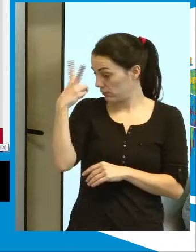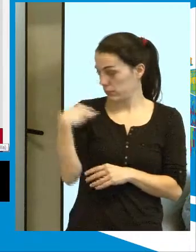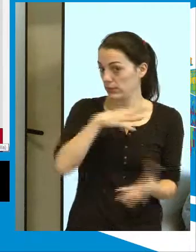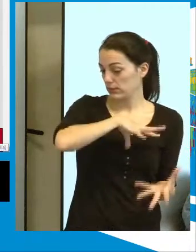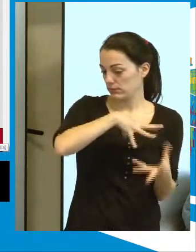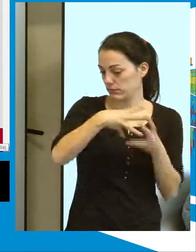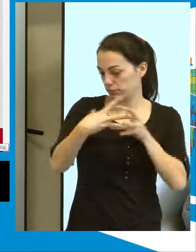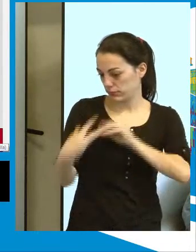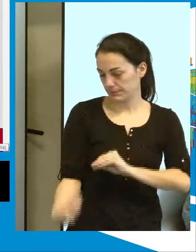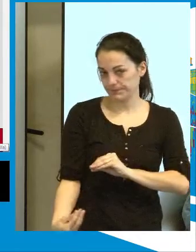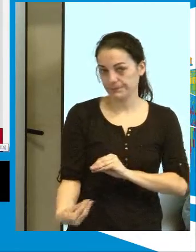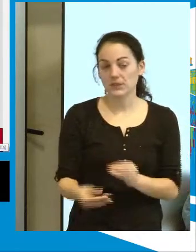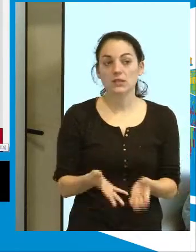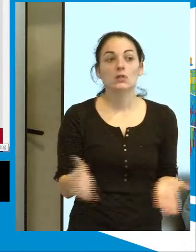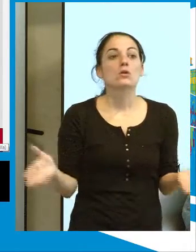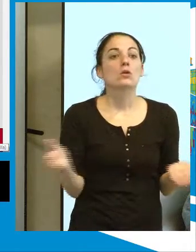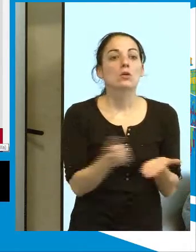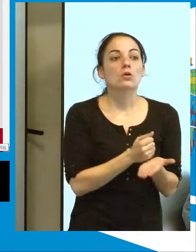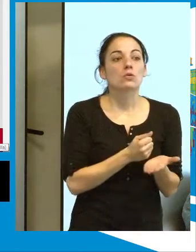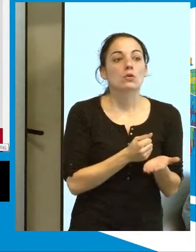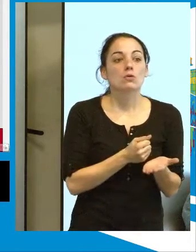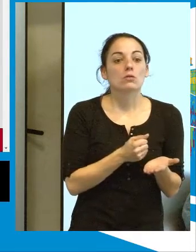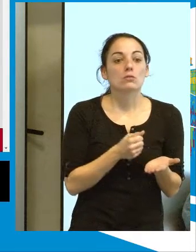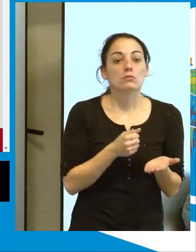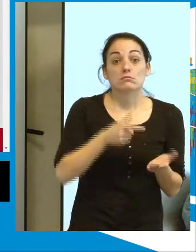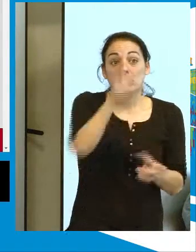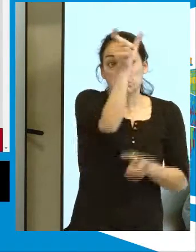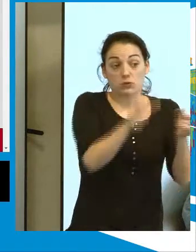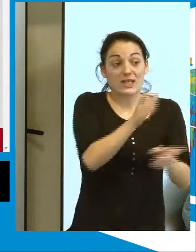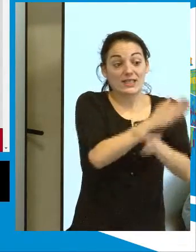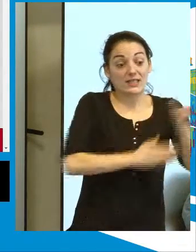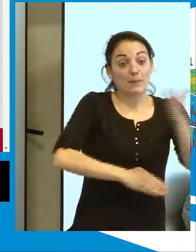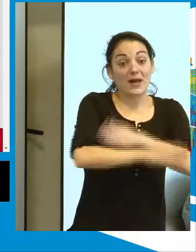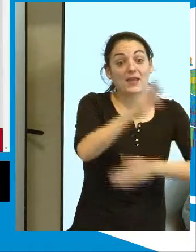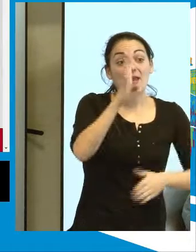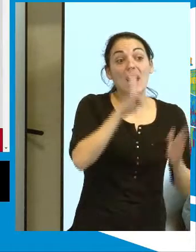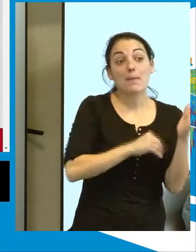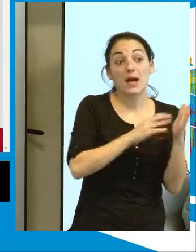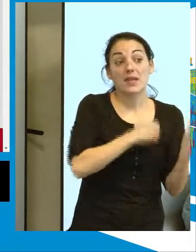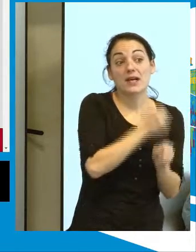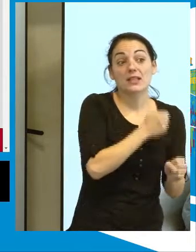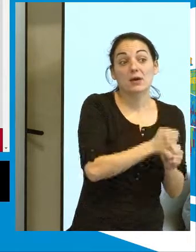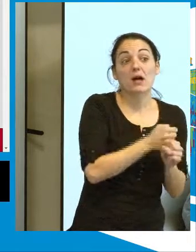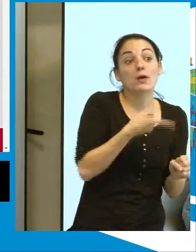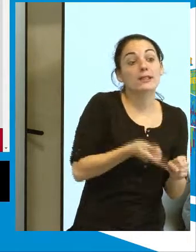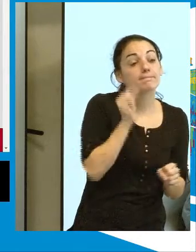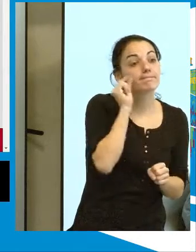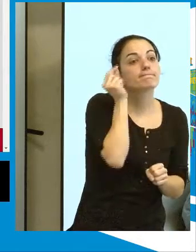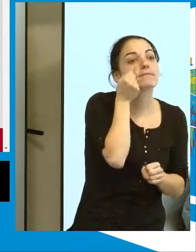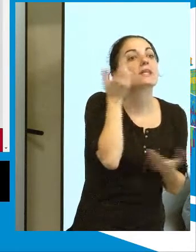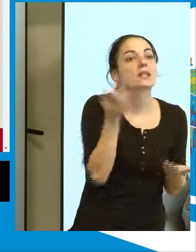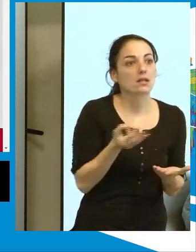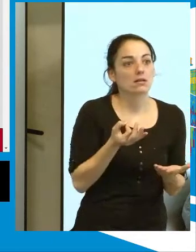discapacidad visual. ¿Qué pasa? Que con nosotros trabajamos con una asociación de personas con discapacidad y en Valencia y lo que nos dimos cuenta también es